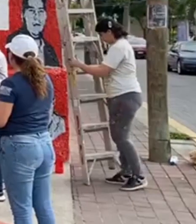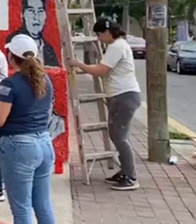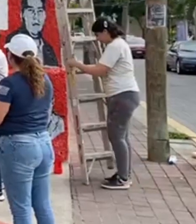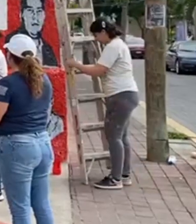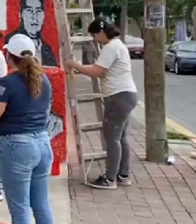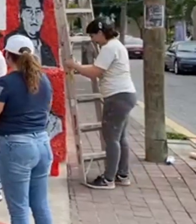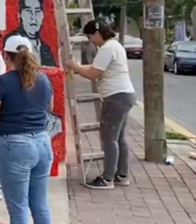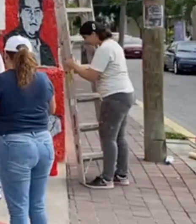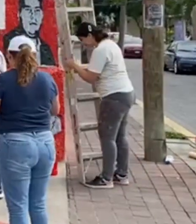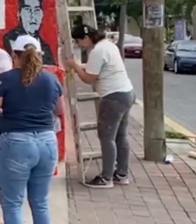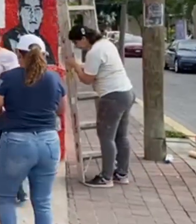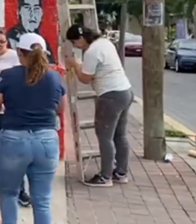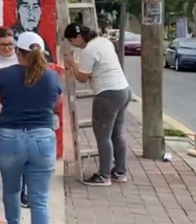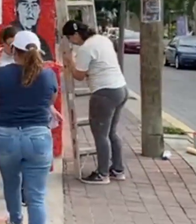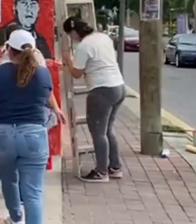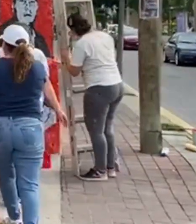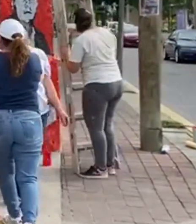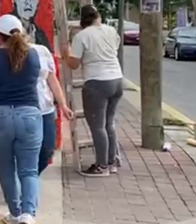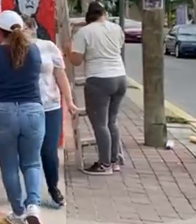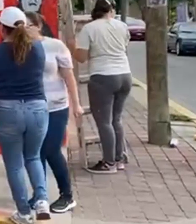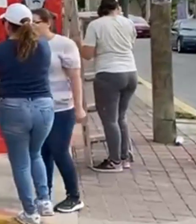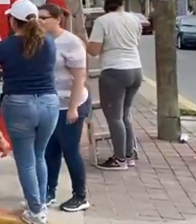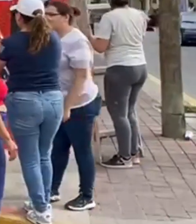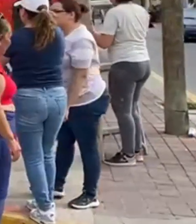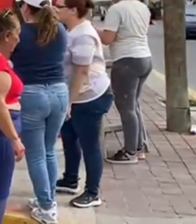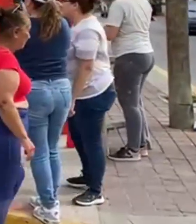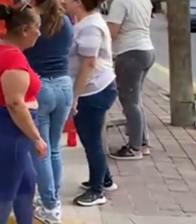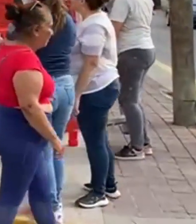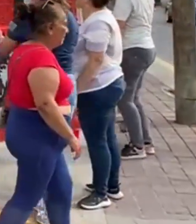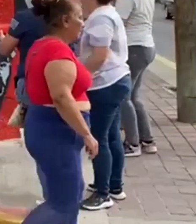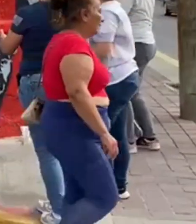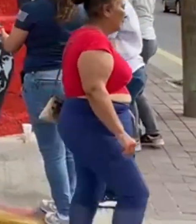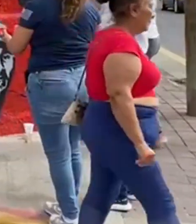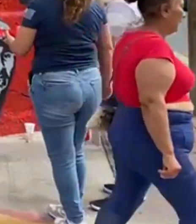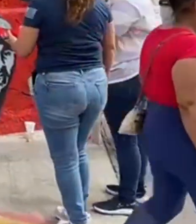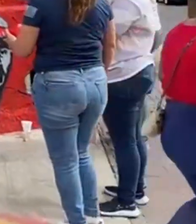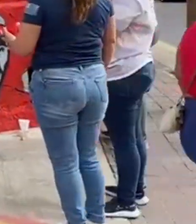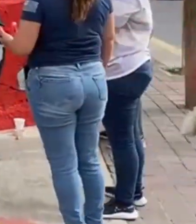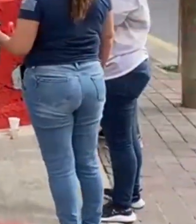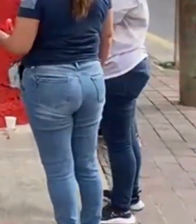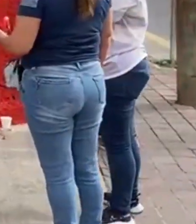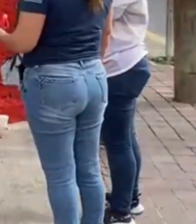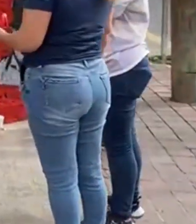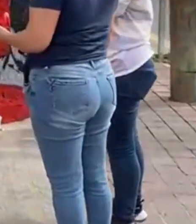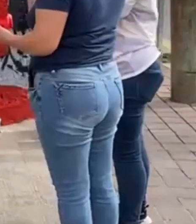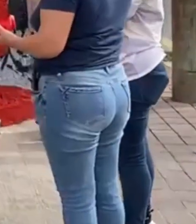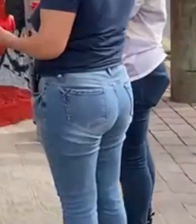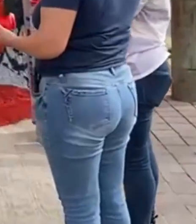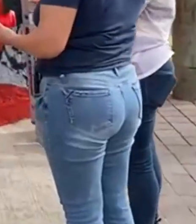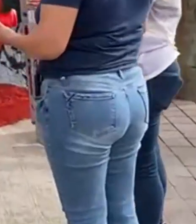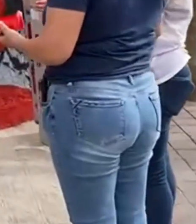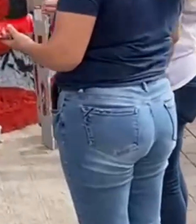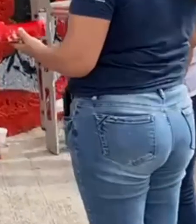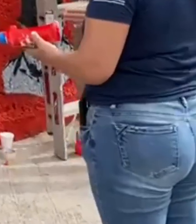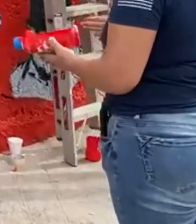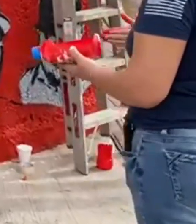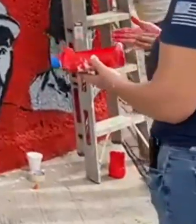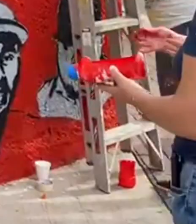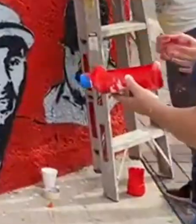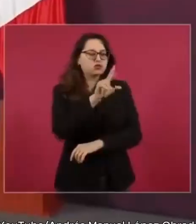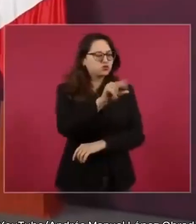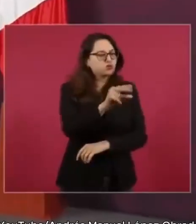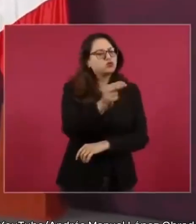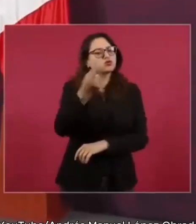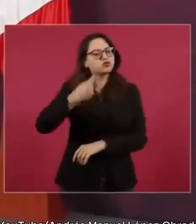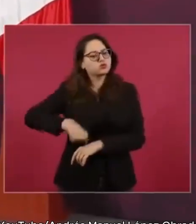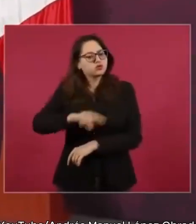al 15 de junio, existen reportadas oficialmente como desaparecidas y no localizadas más de 111.042 personas. El gobierno de